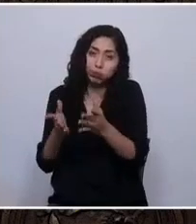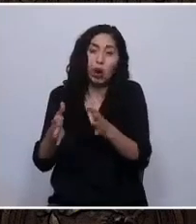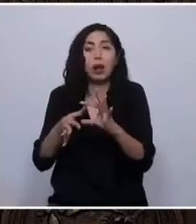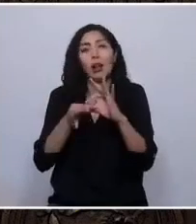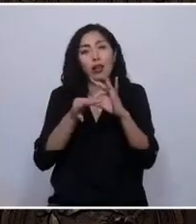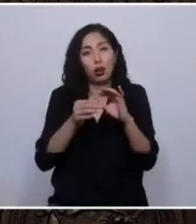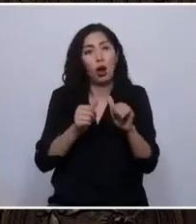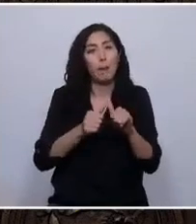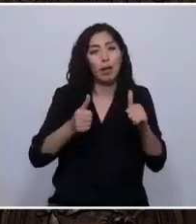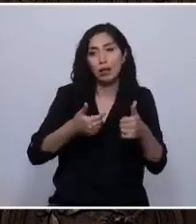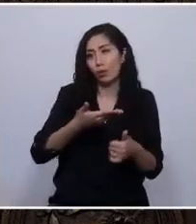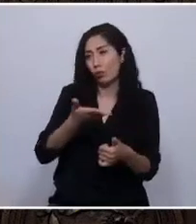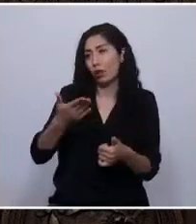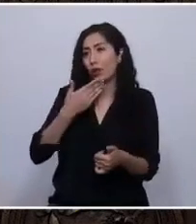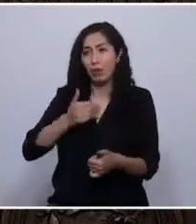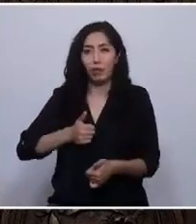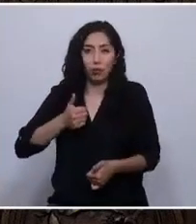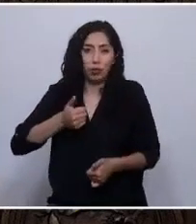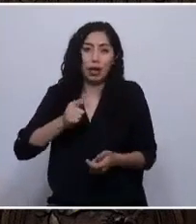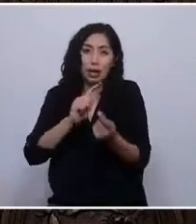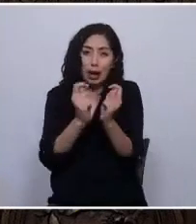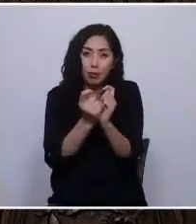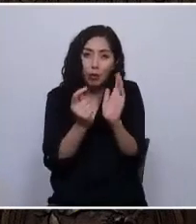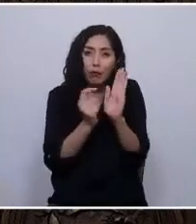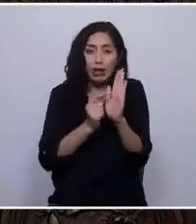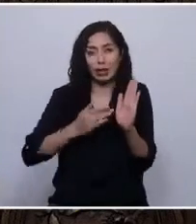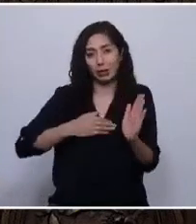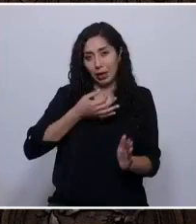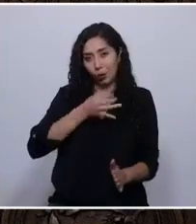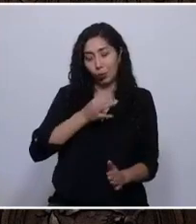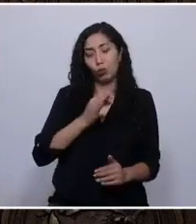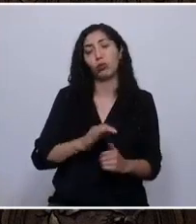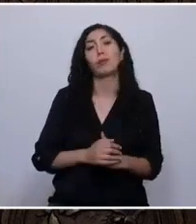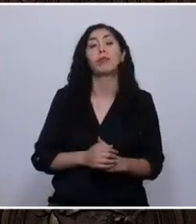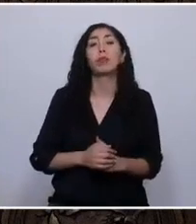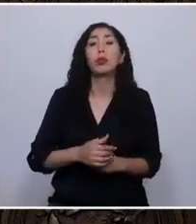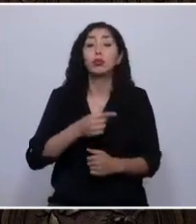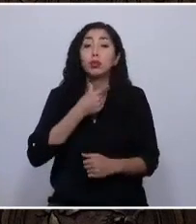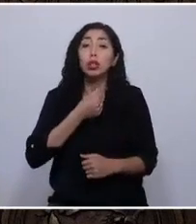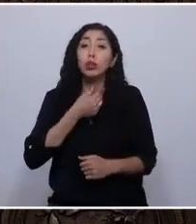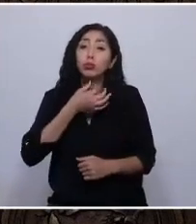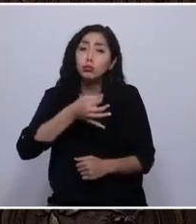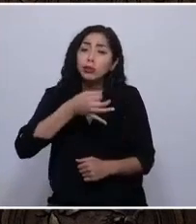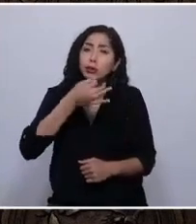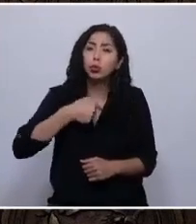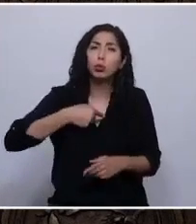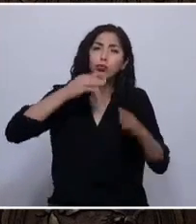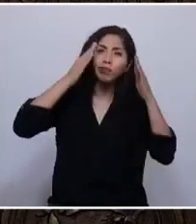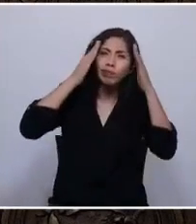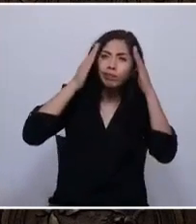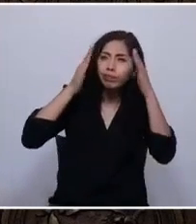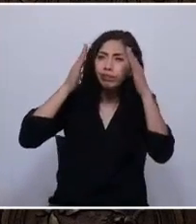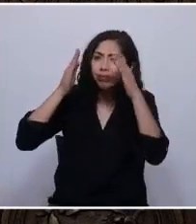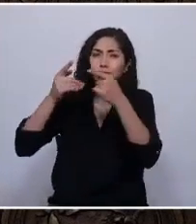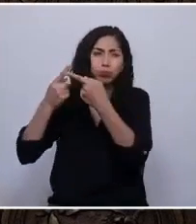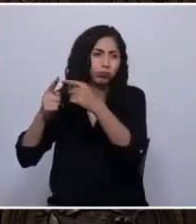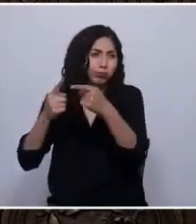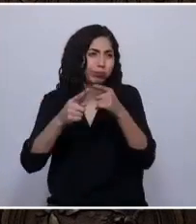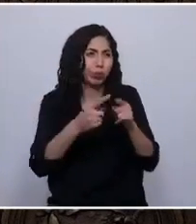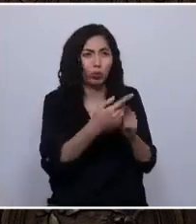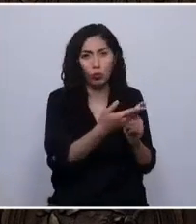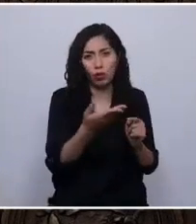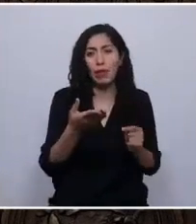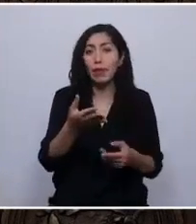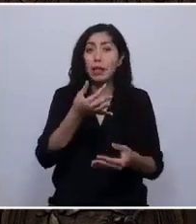buena disposición en el cambio de esta fecha. Quiero decirles que le he escuchado con atención. He escuchado a varios de ustedes decir que